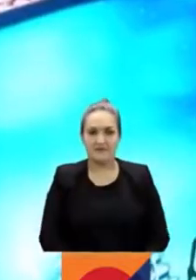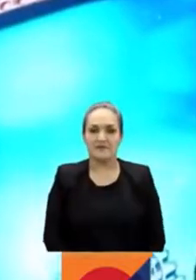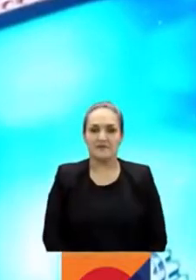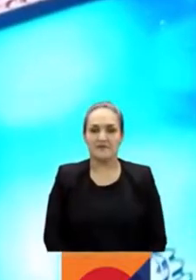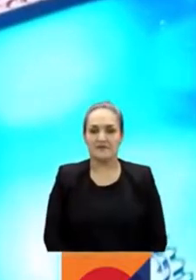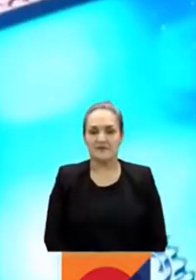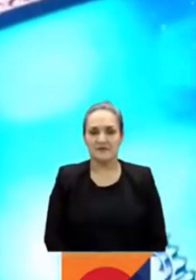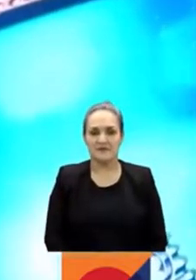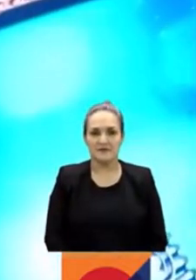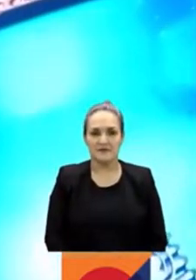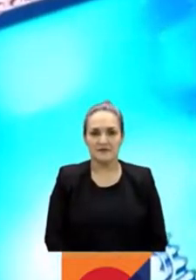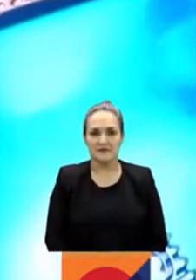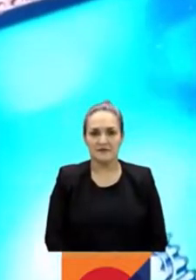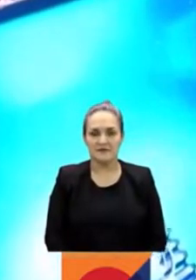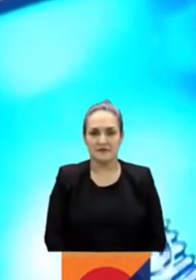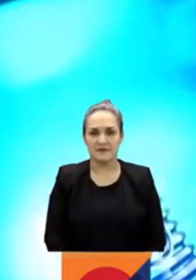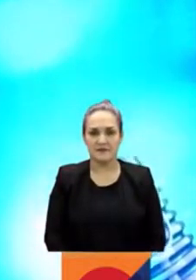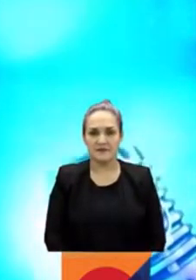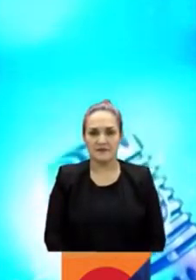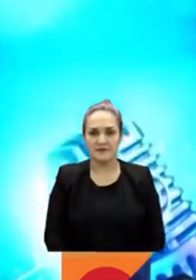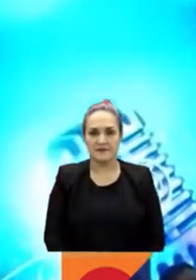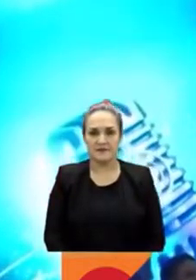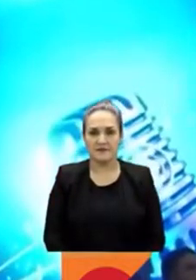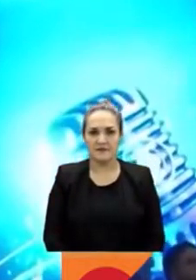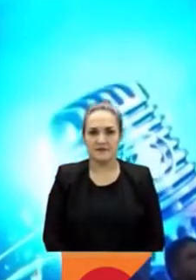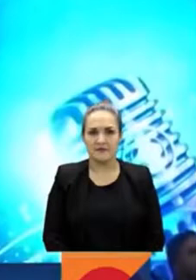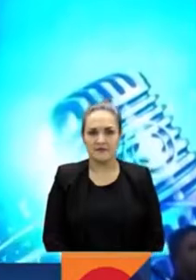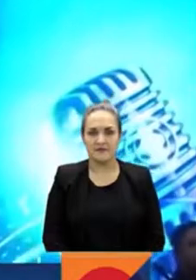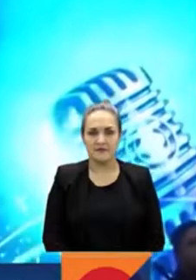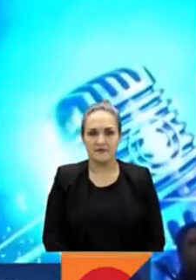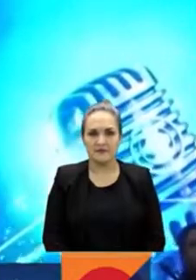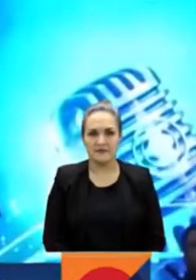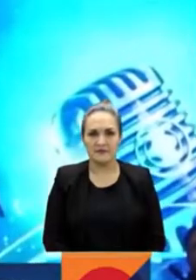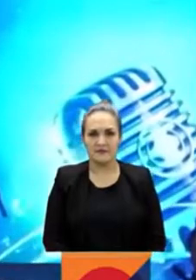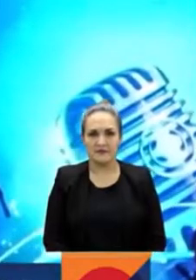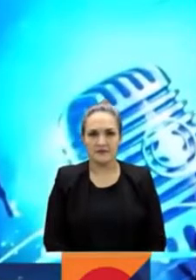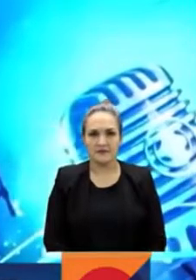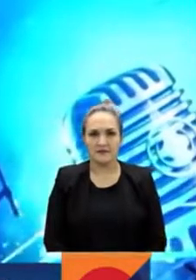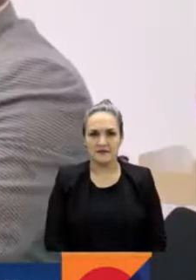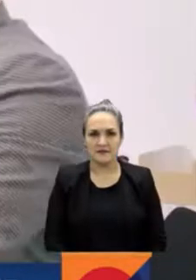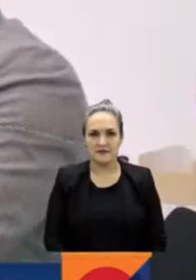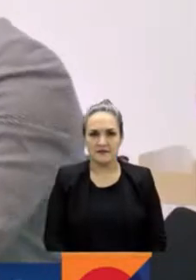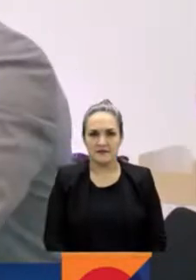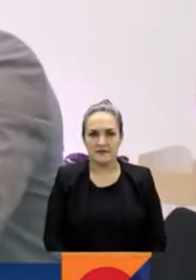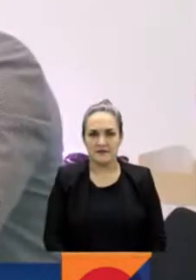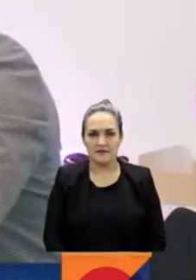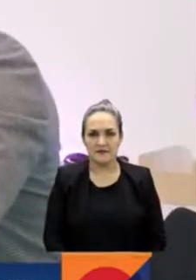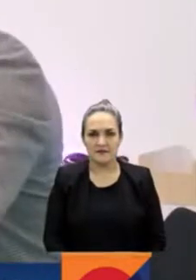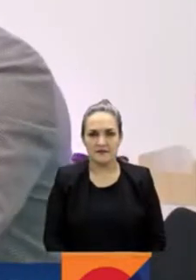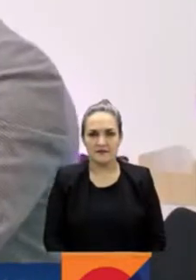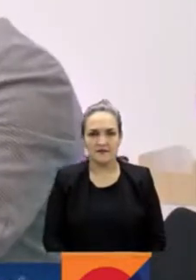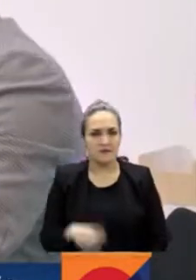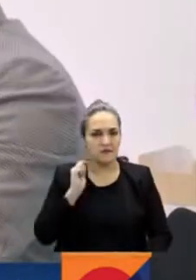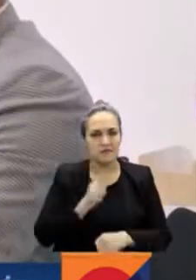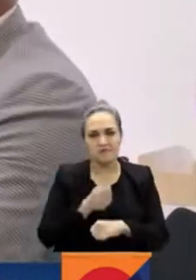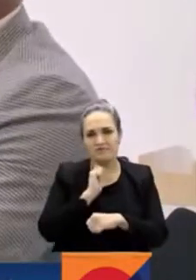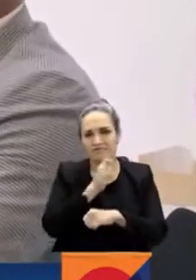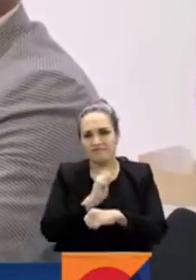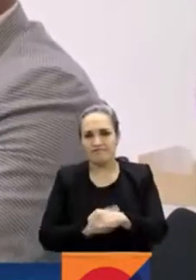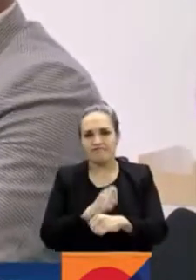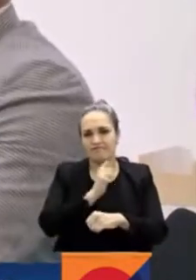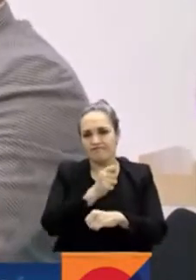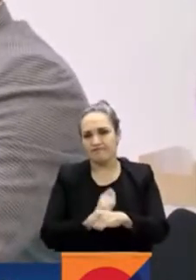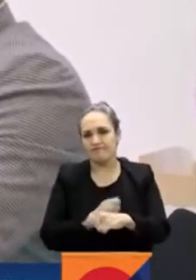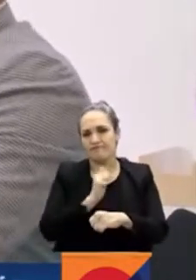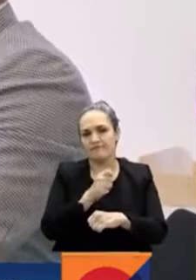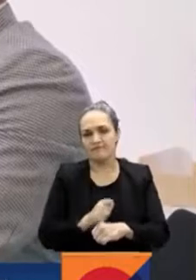Pero qué bonito y sabroso bailan el mambo las mexicanas. Sé que tú lo quieres,